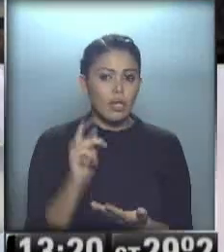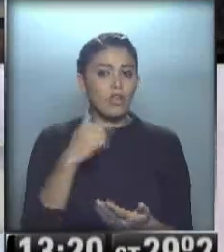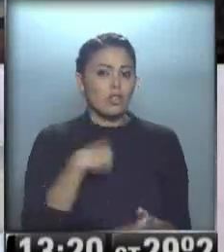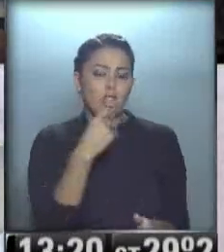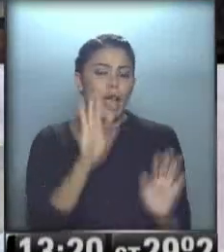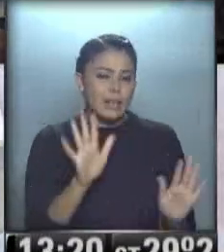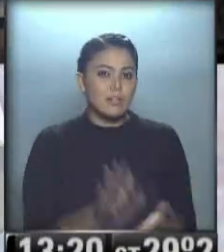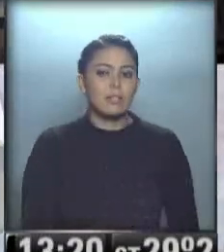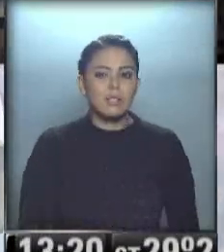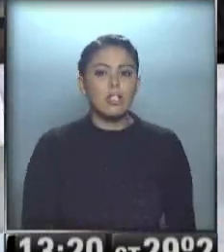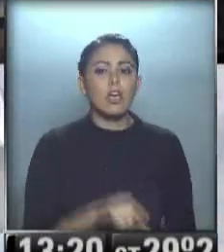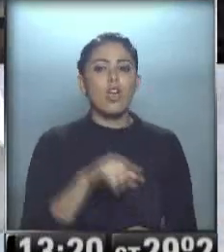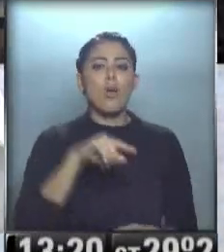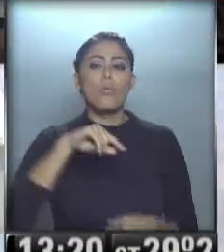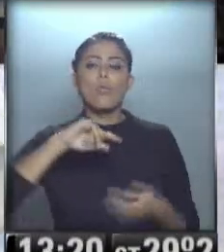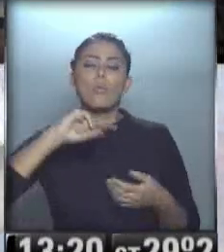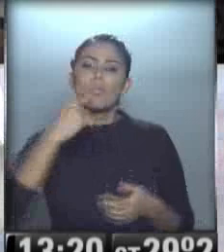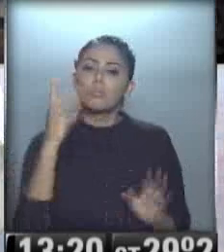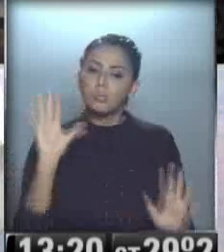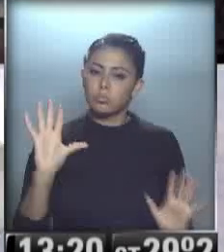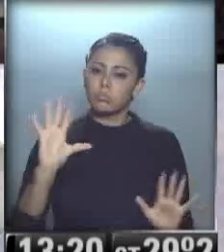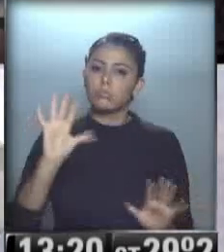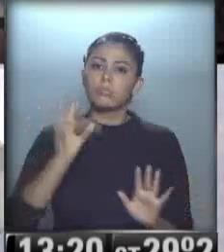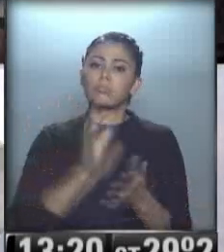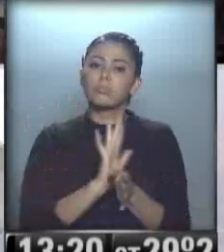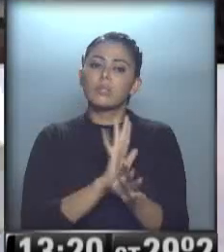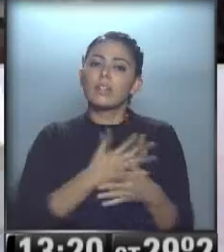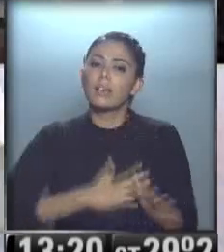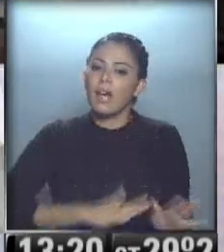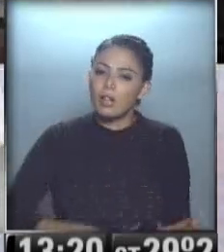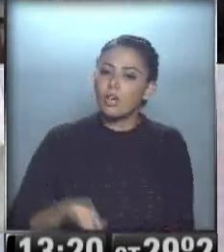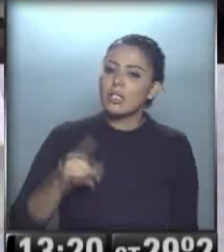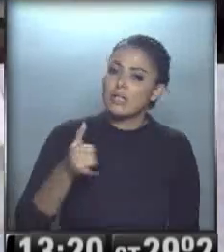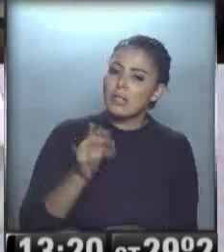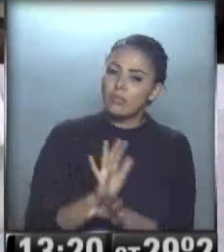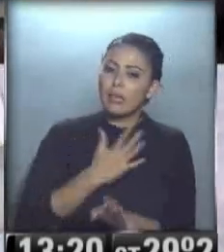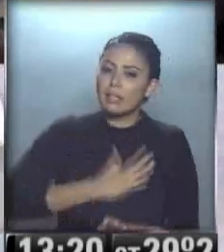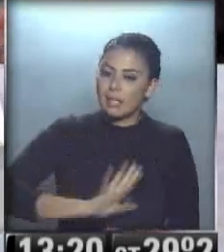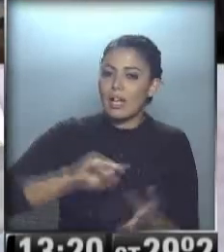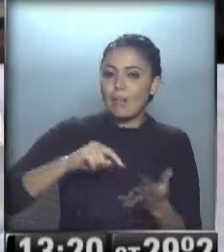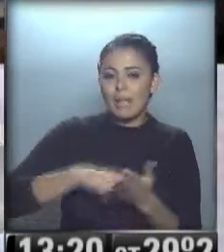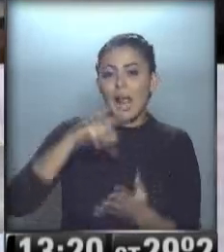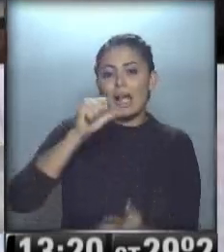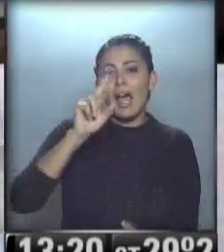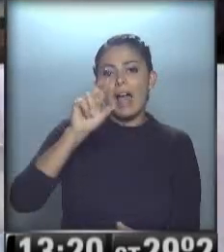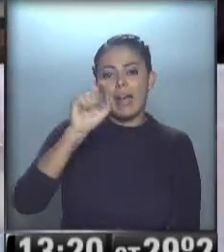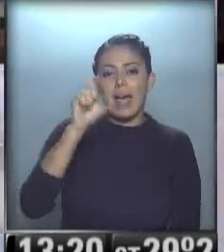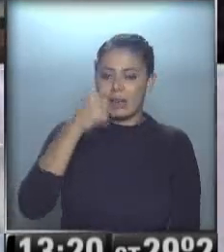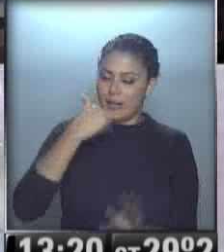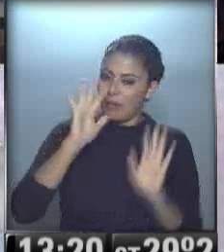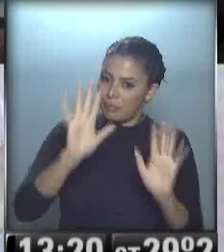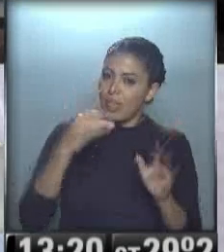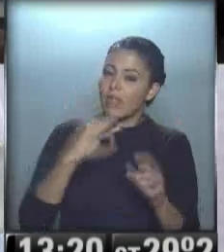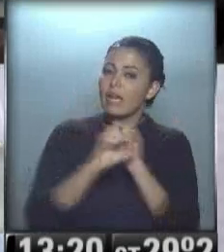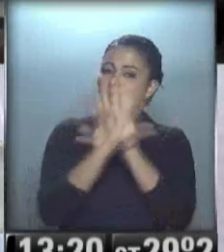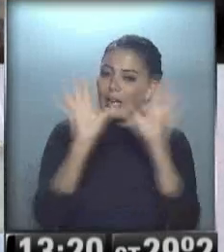defino de esta manera una relativa calma sí relativa calma en Caracas esto hay que aclararlo Y que además lo